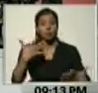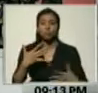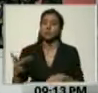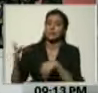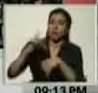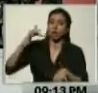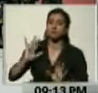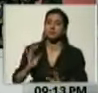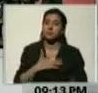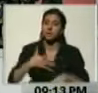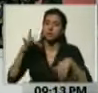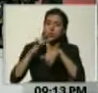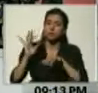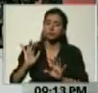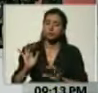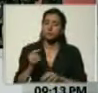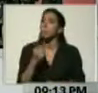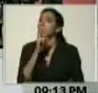a reclamar